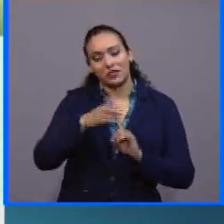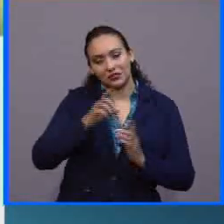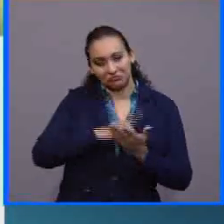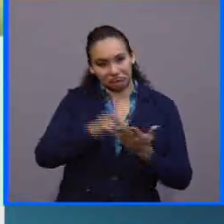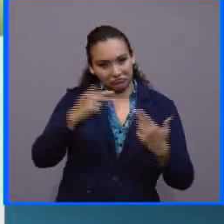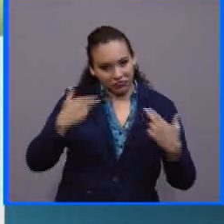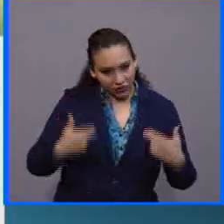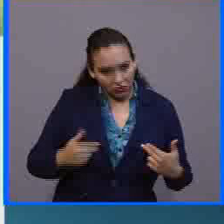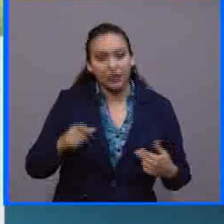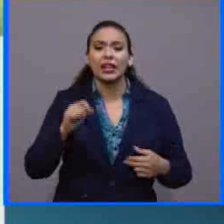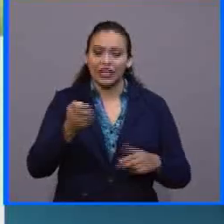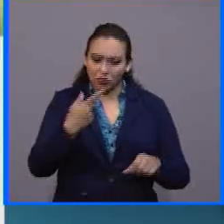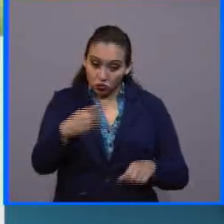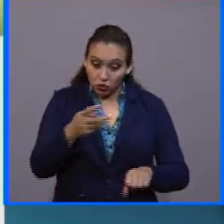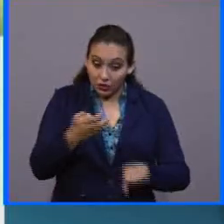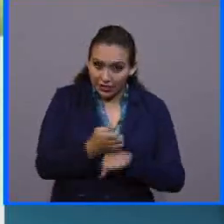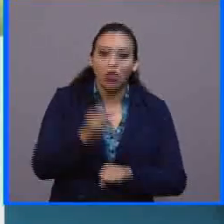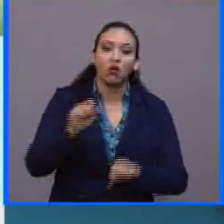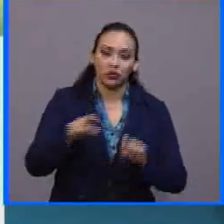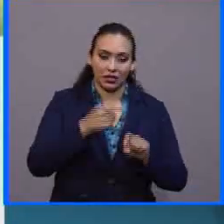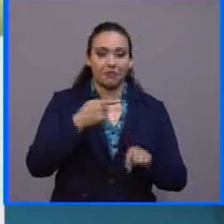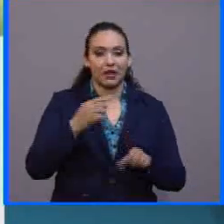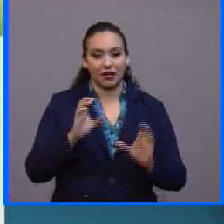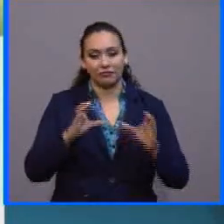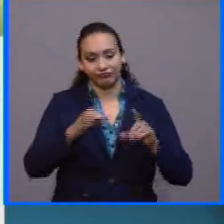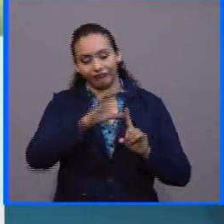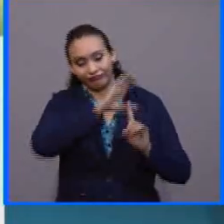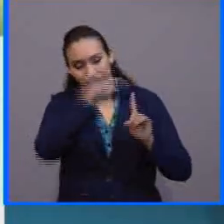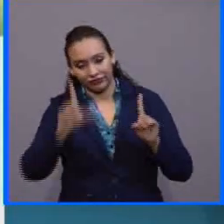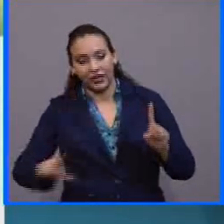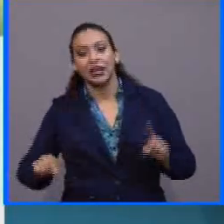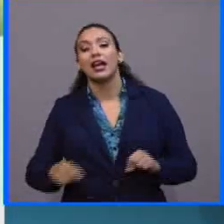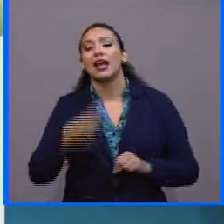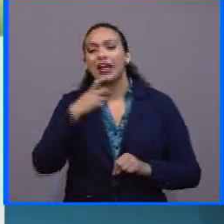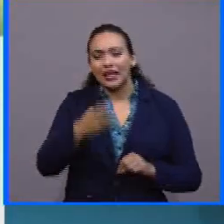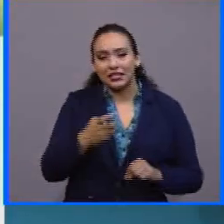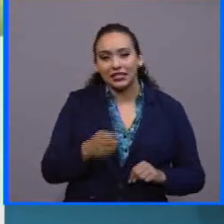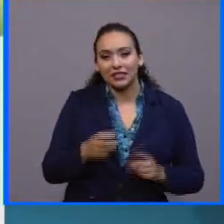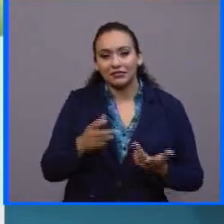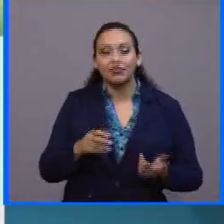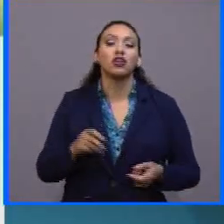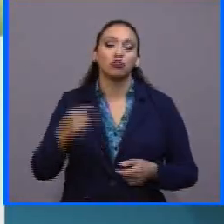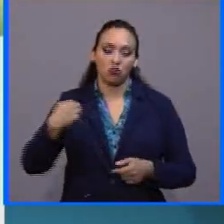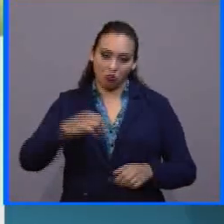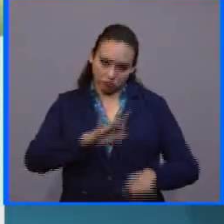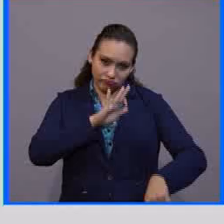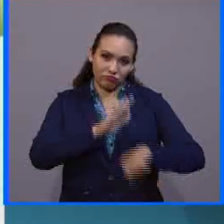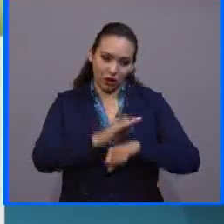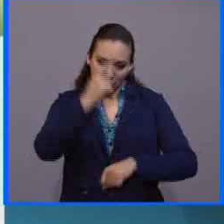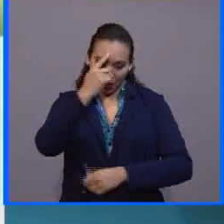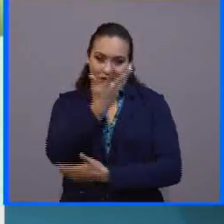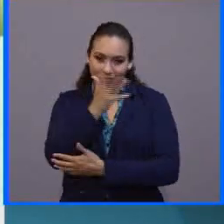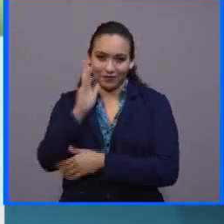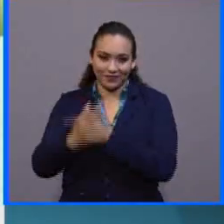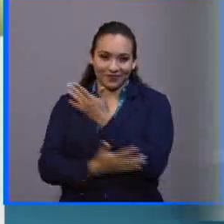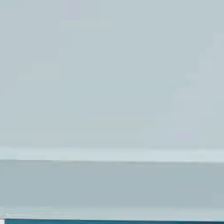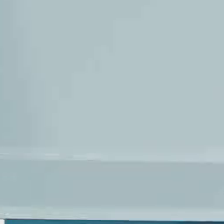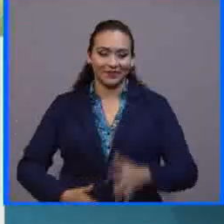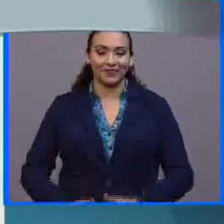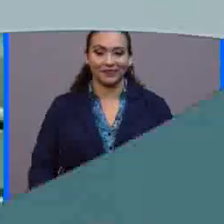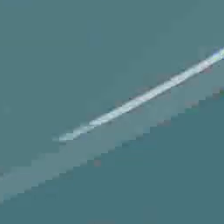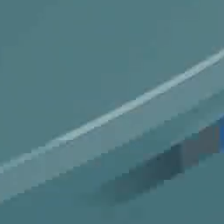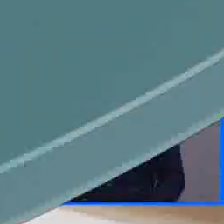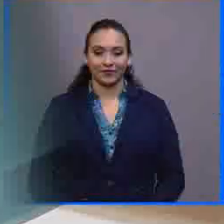humanos federal y locales. Digamos, estos dos rubros son mecanismos no jurisdiccionales de protección del medio ambiente.